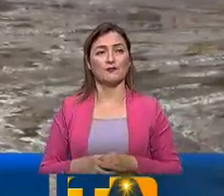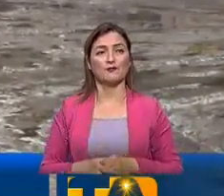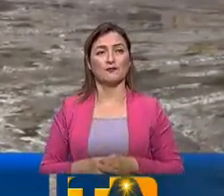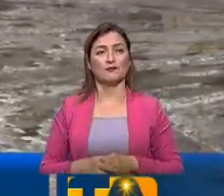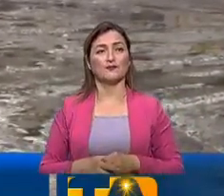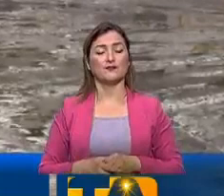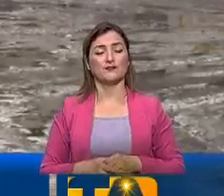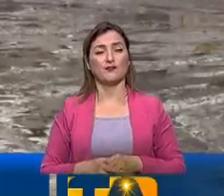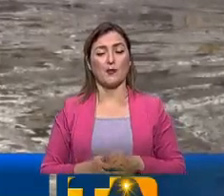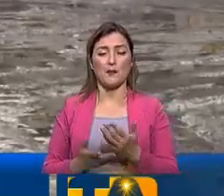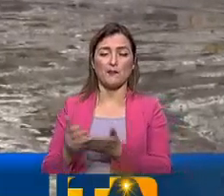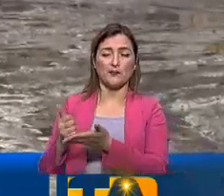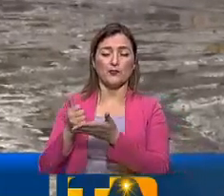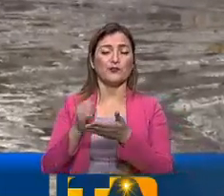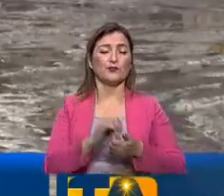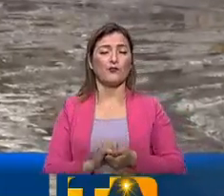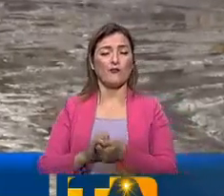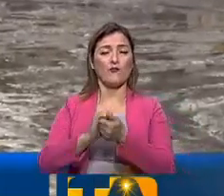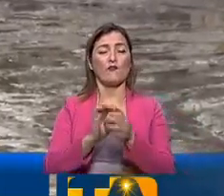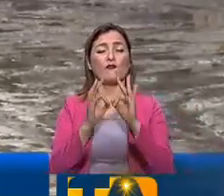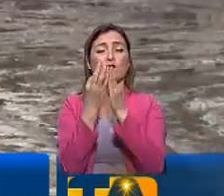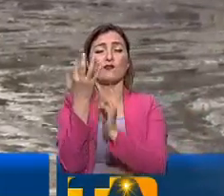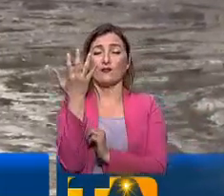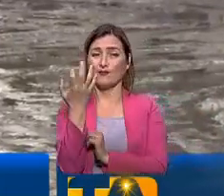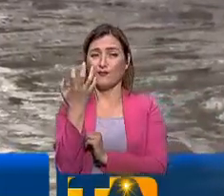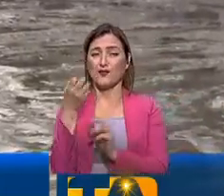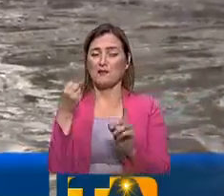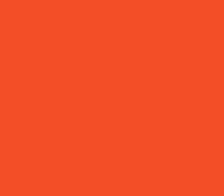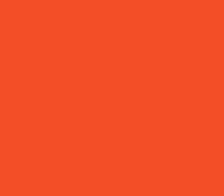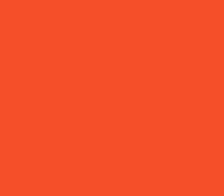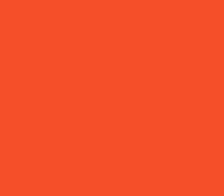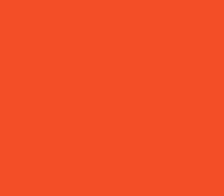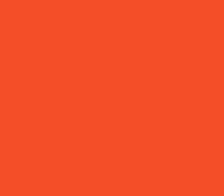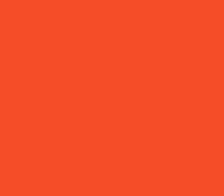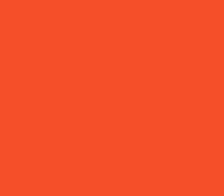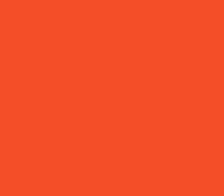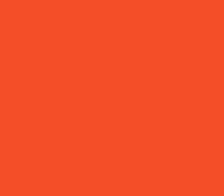también se espera la ayuda solidaria para especialmente 15 familias que son las más afectadas.